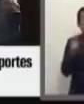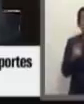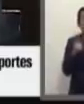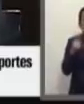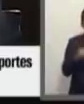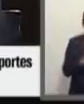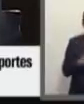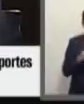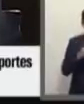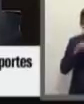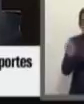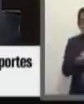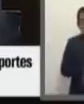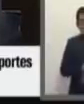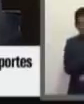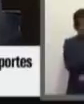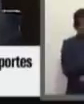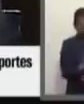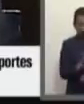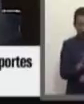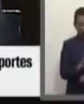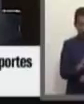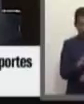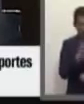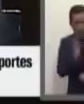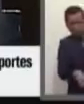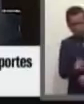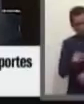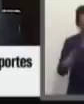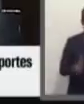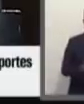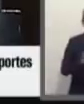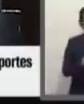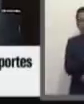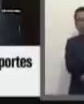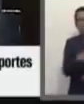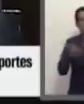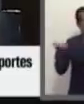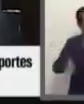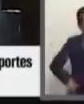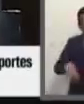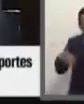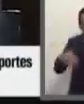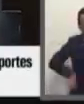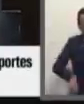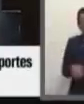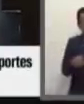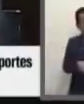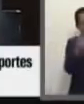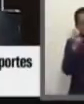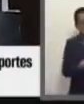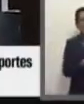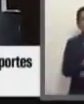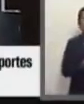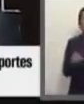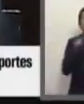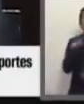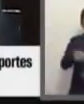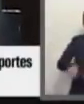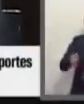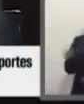$1,000 millones. No tienen llenadera. Son unos saqueadores, son unos vividores del pueblo,